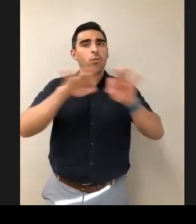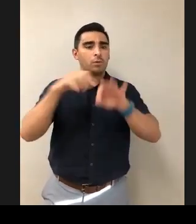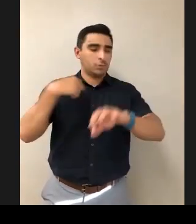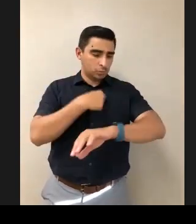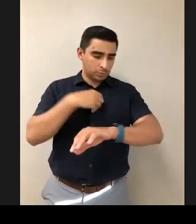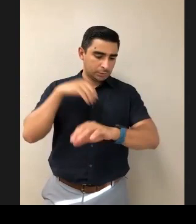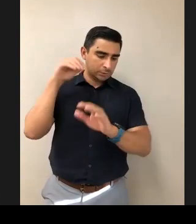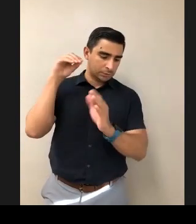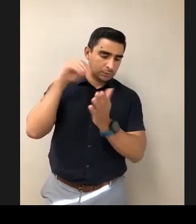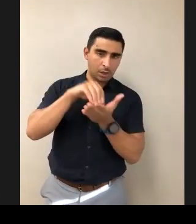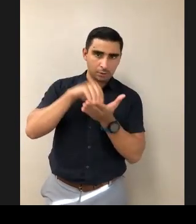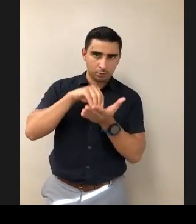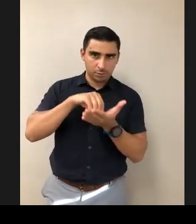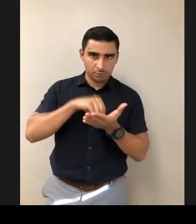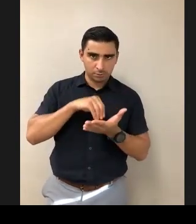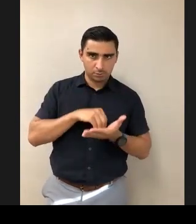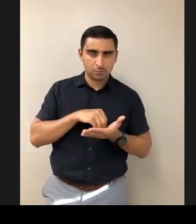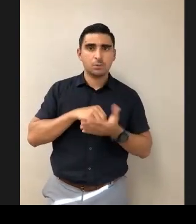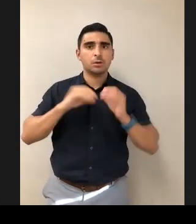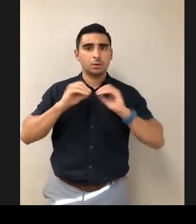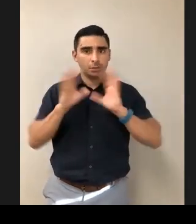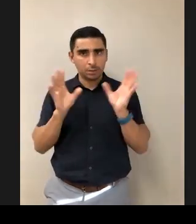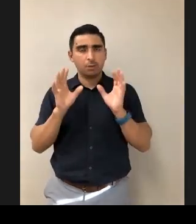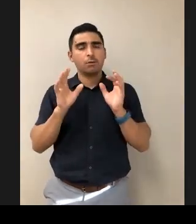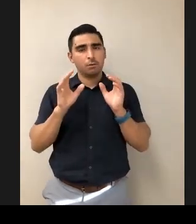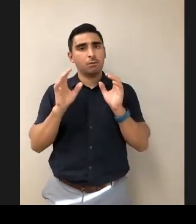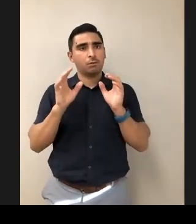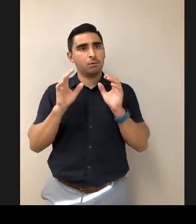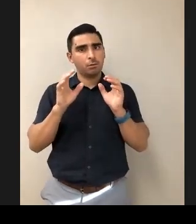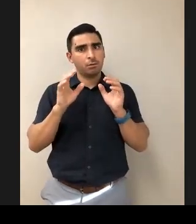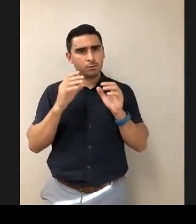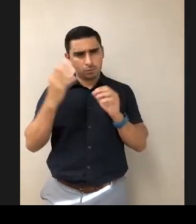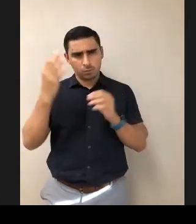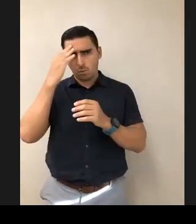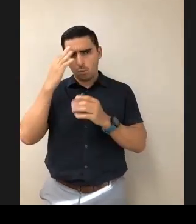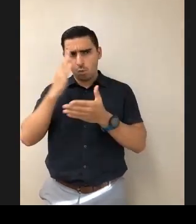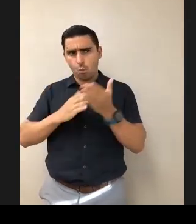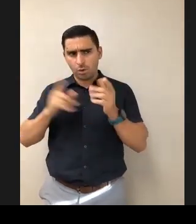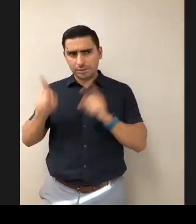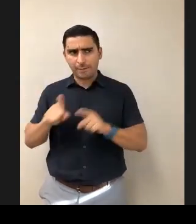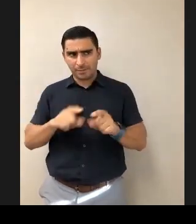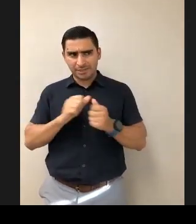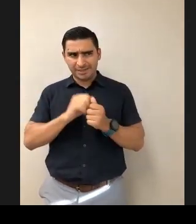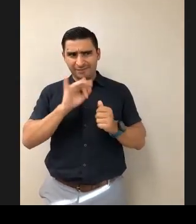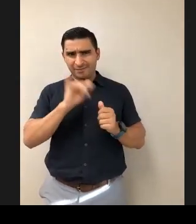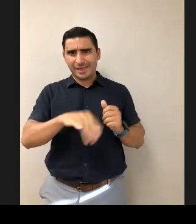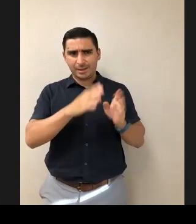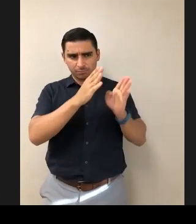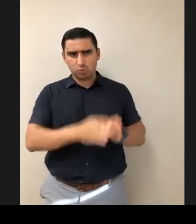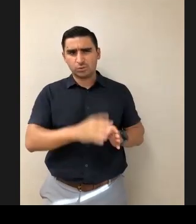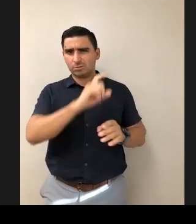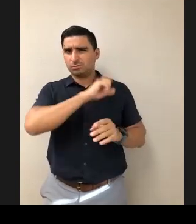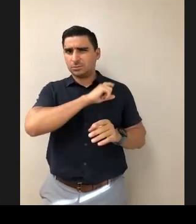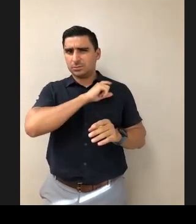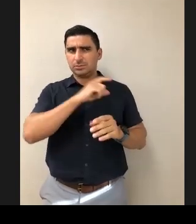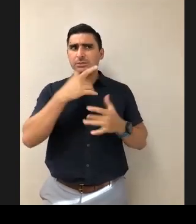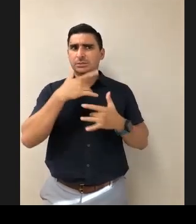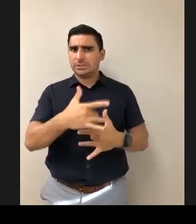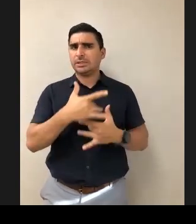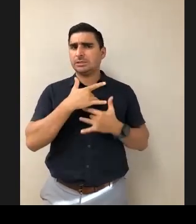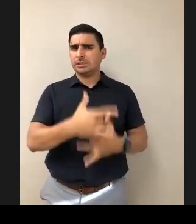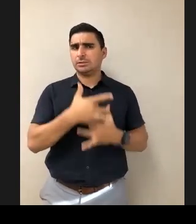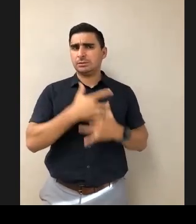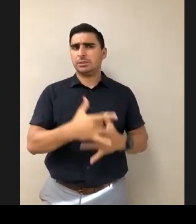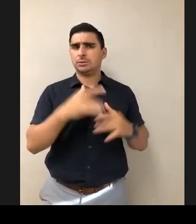responsables, documentar y asegurarnos de que vamos llevando récord de los oficiales con